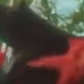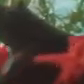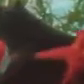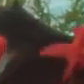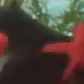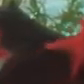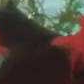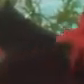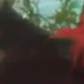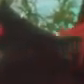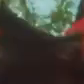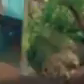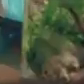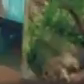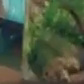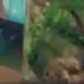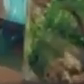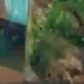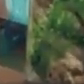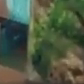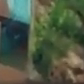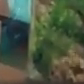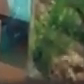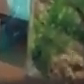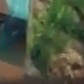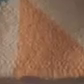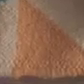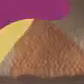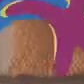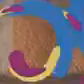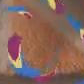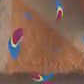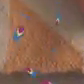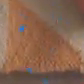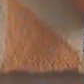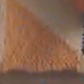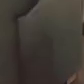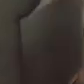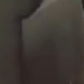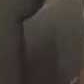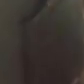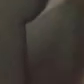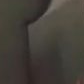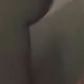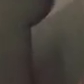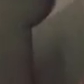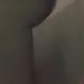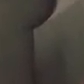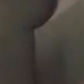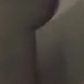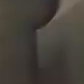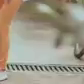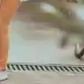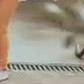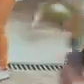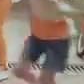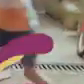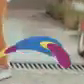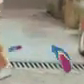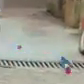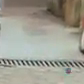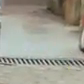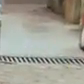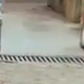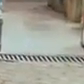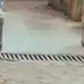Nos quedamos en casa para enseñarle a nadar a nuestros hijos, pero sin tocar el agua. Quisimos sentir la arena en los pies, pero no tenía mucho sentido. Hoy eso